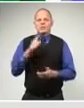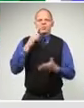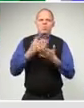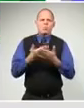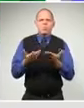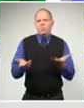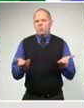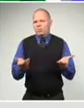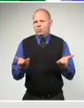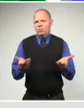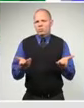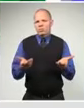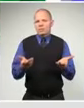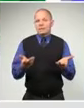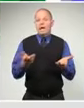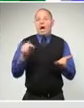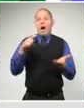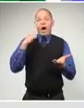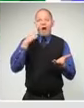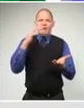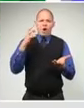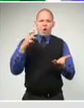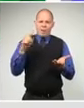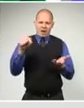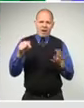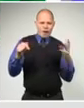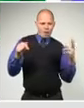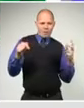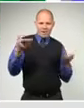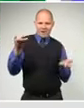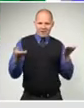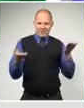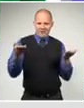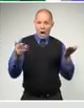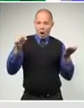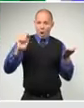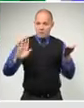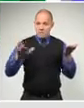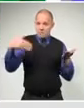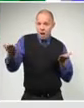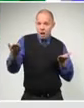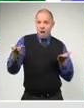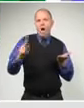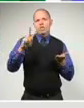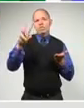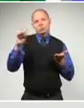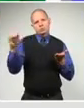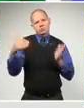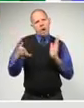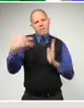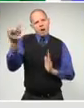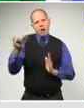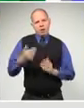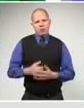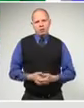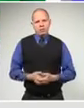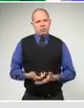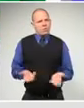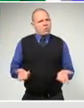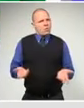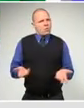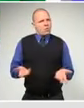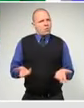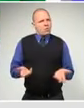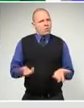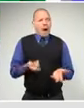incluso 289 pacientes activos más que lo que presentábamos en el día de ayer, que ya era